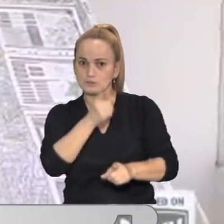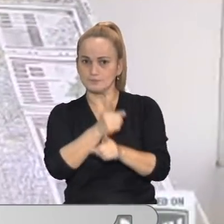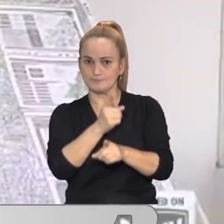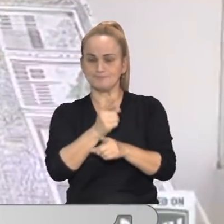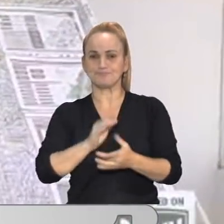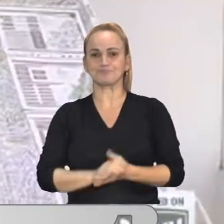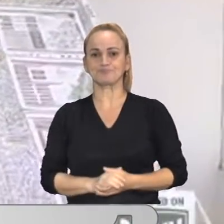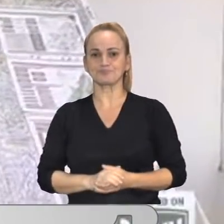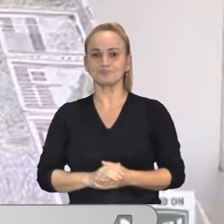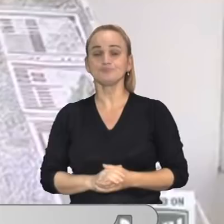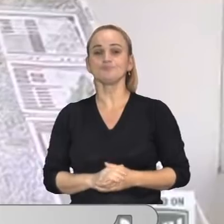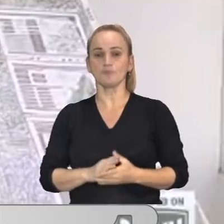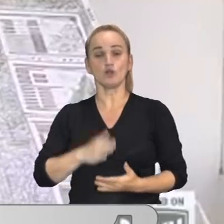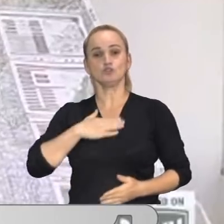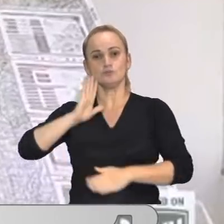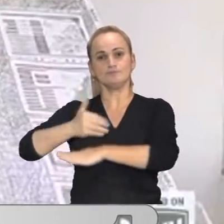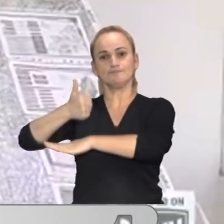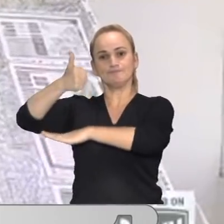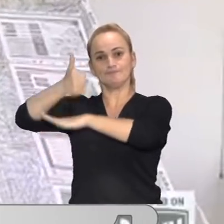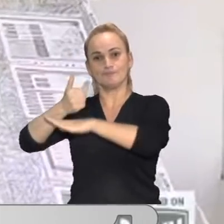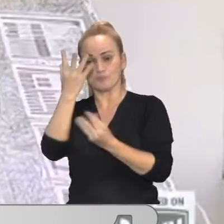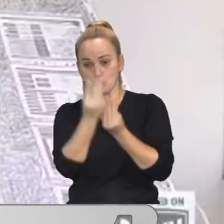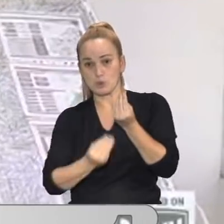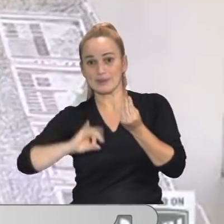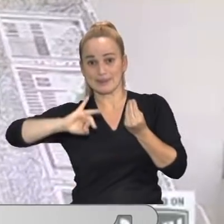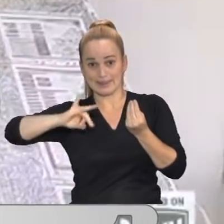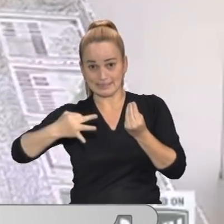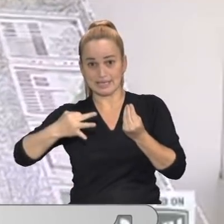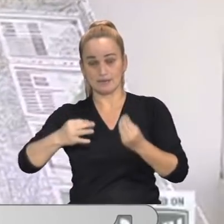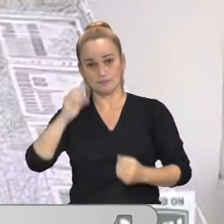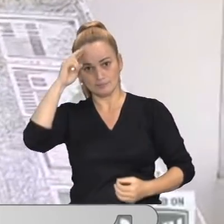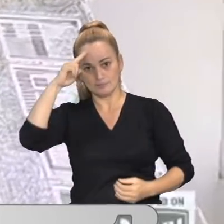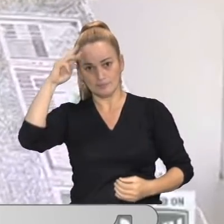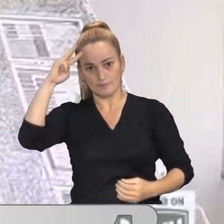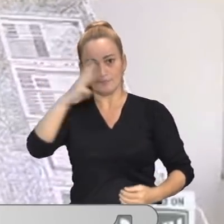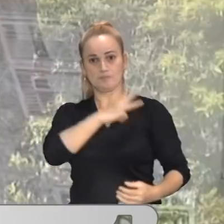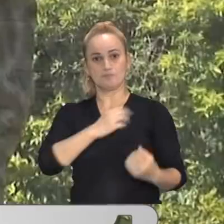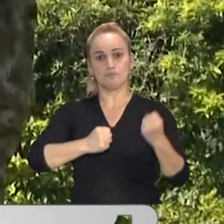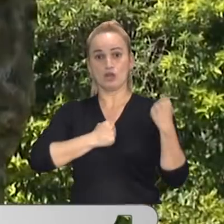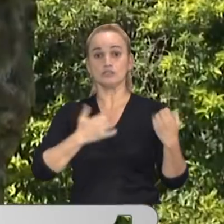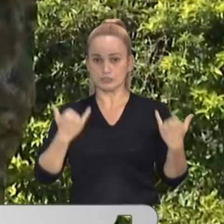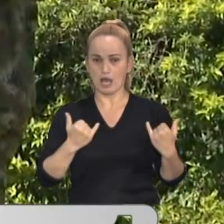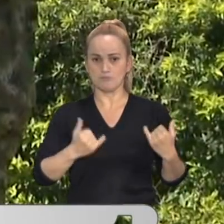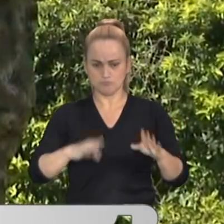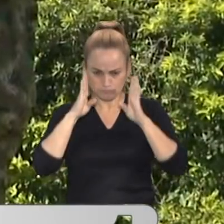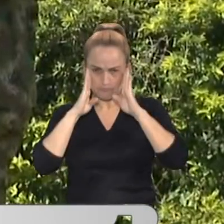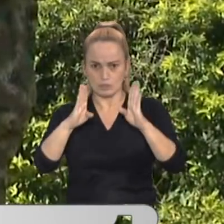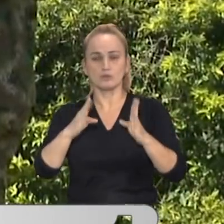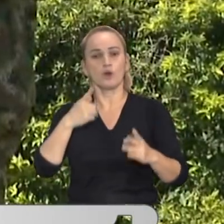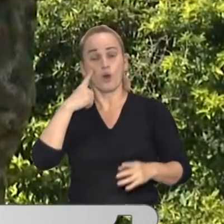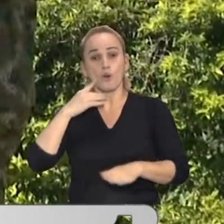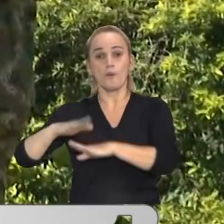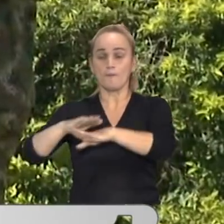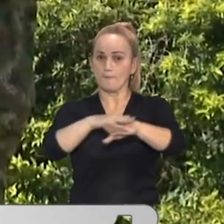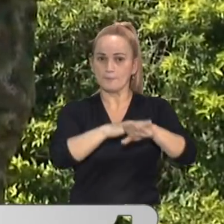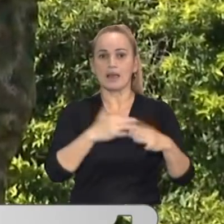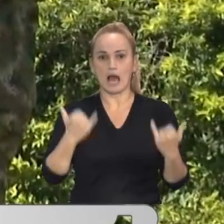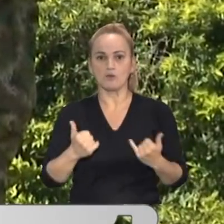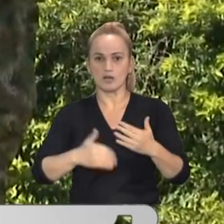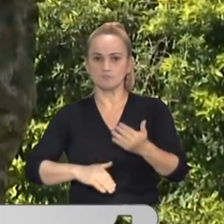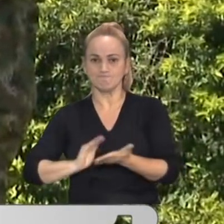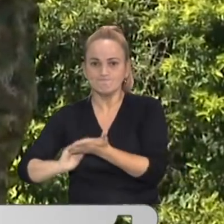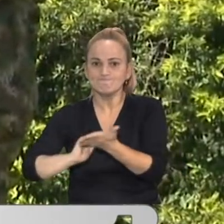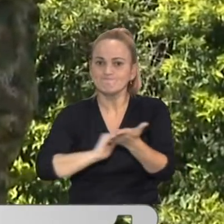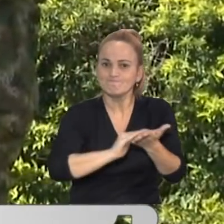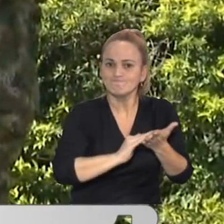efectuados. Como comandante de la Tercera Brigada del Ejército, estoy al frente de los hechos y tengan la seguridad que se tomarán las